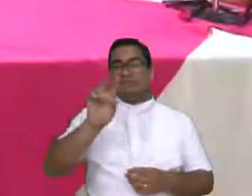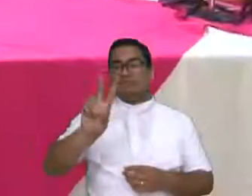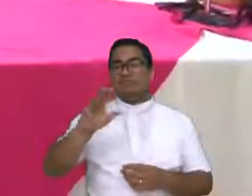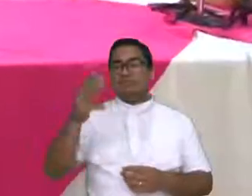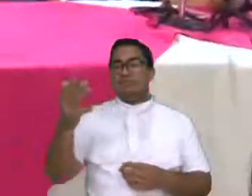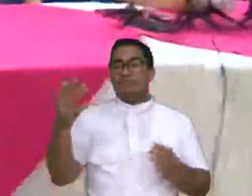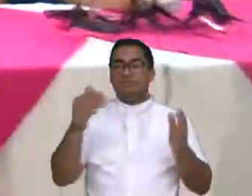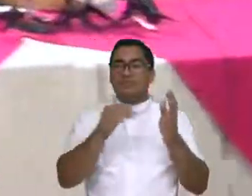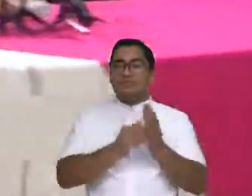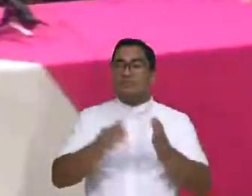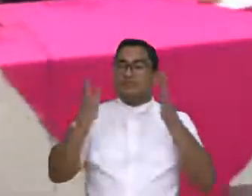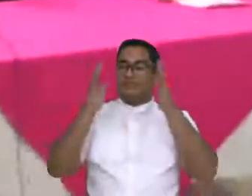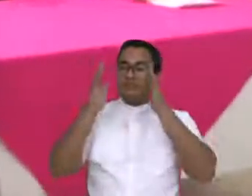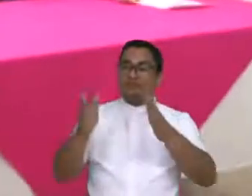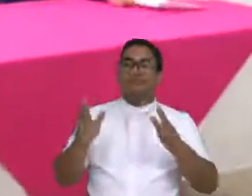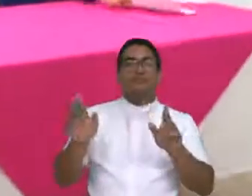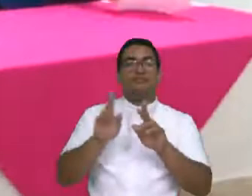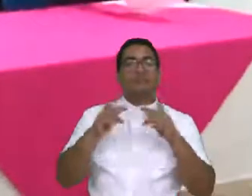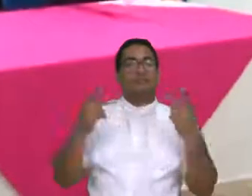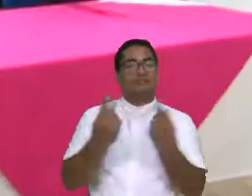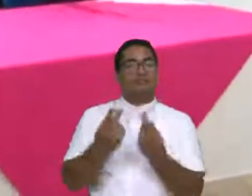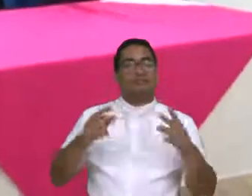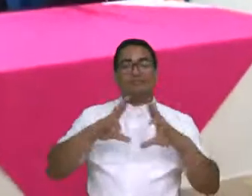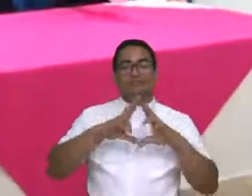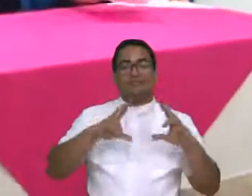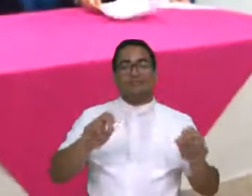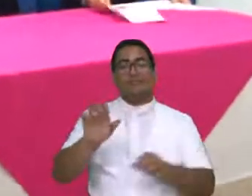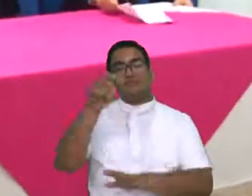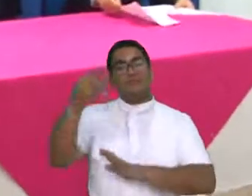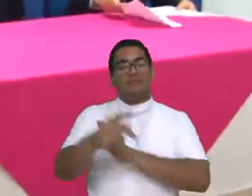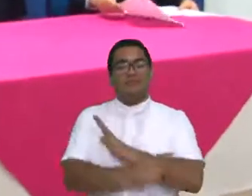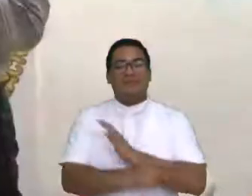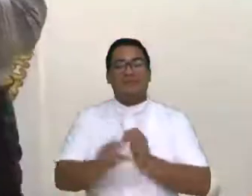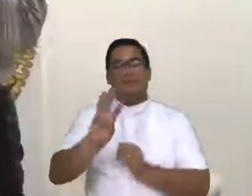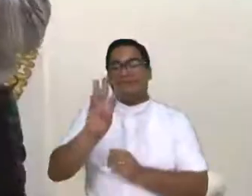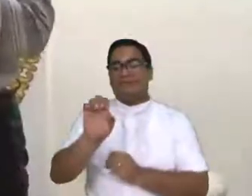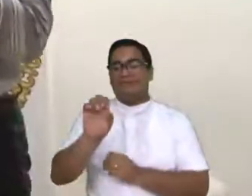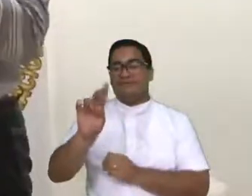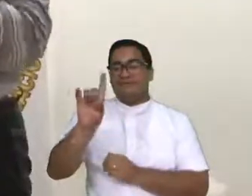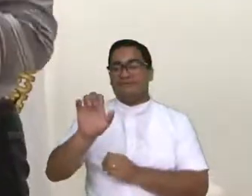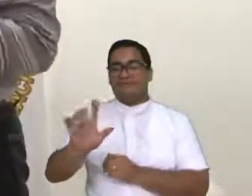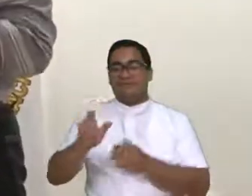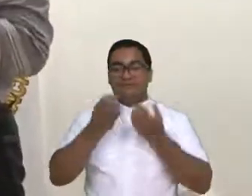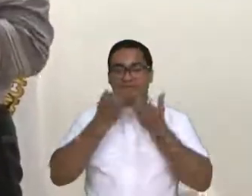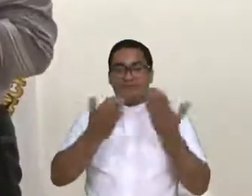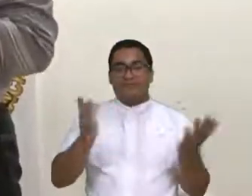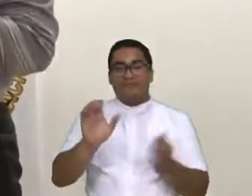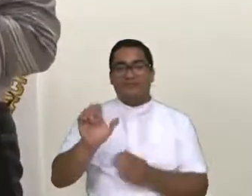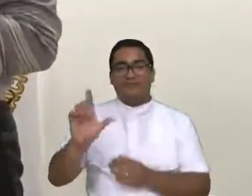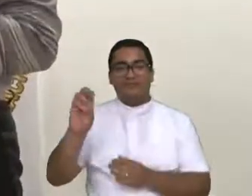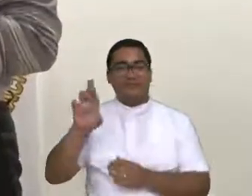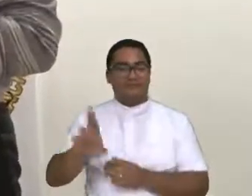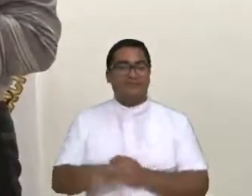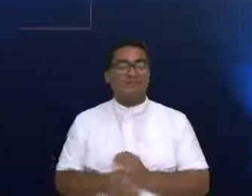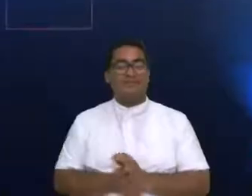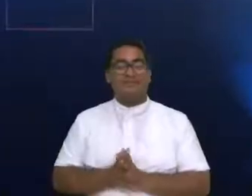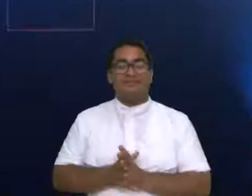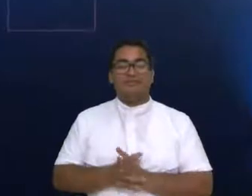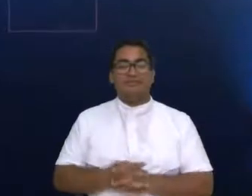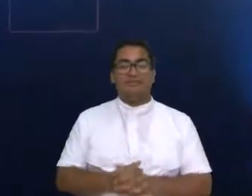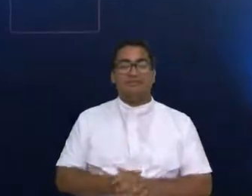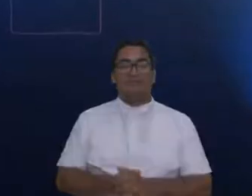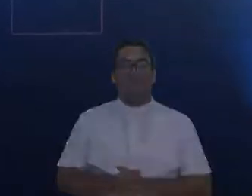mil servicios a la población nacional y extranjera. Con cámara de Wendell Noguera, para el canal parlamentario, les informó Elmer Marcia.